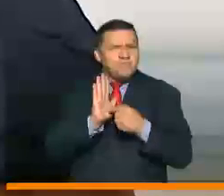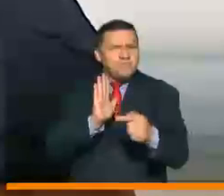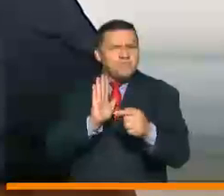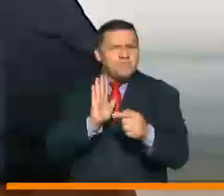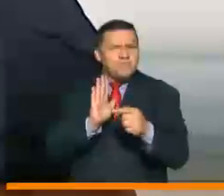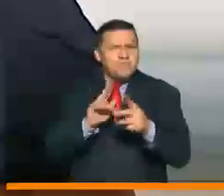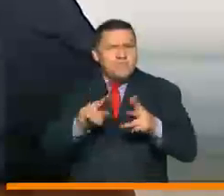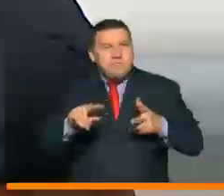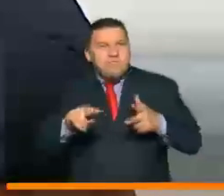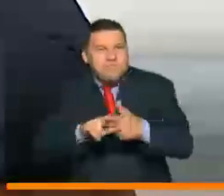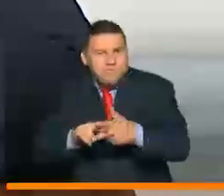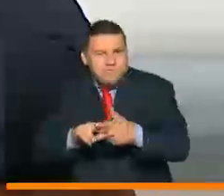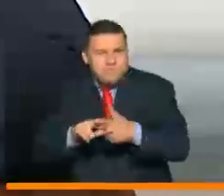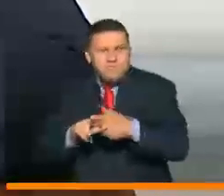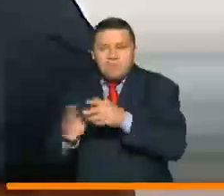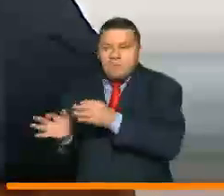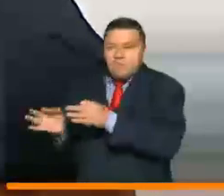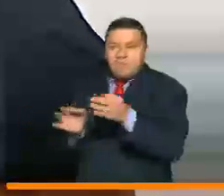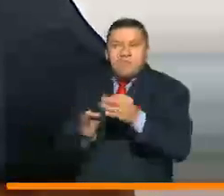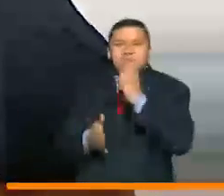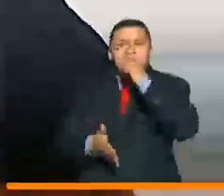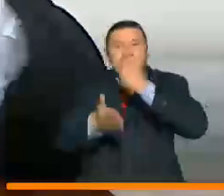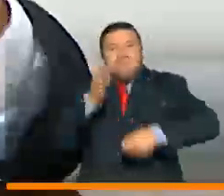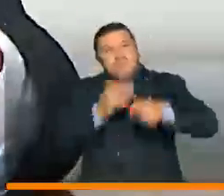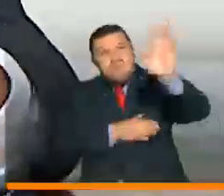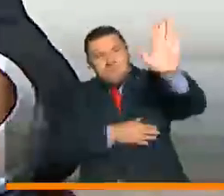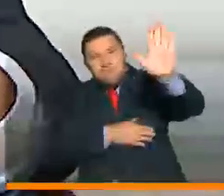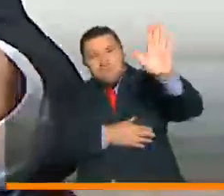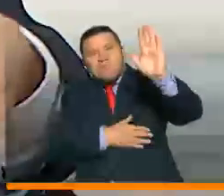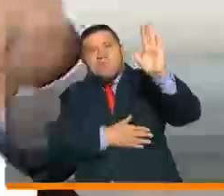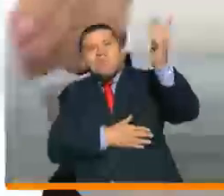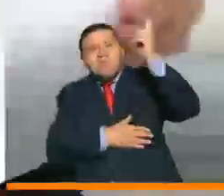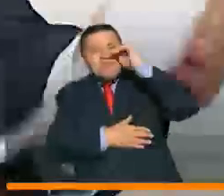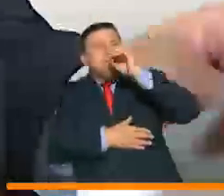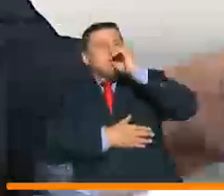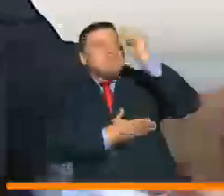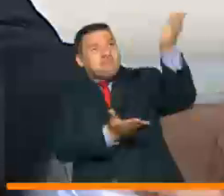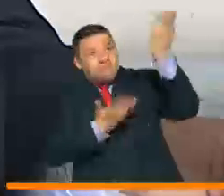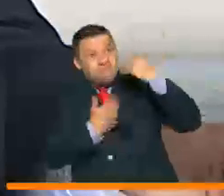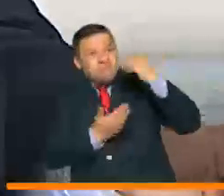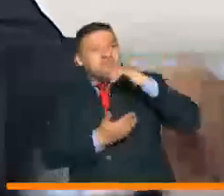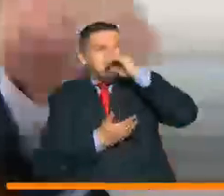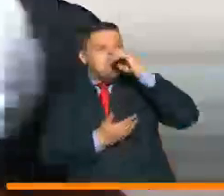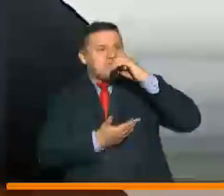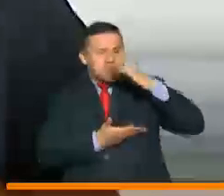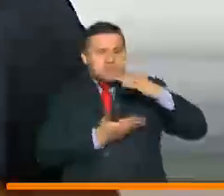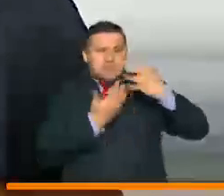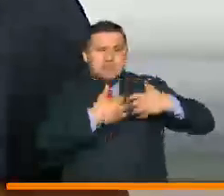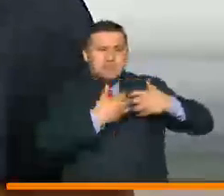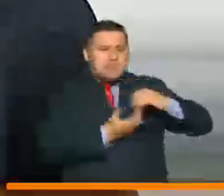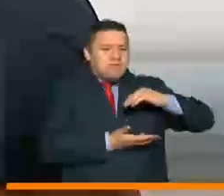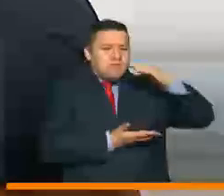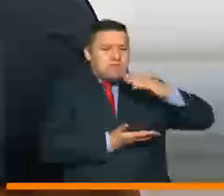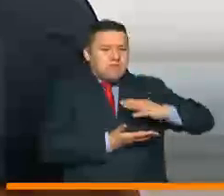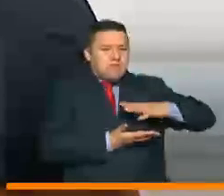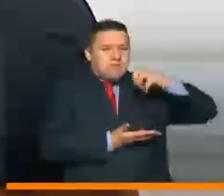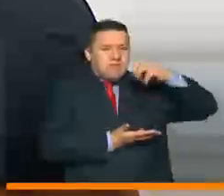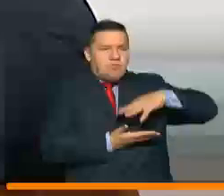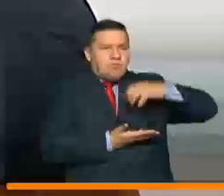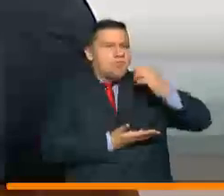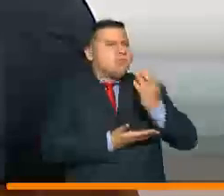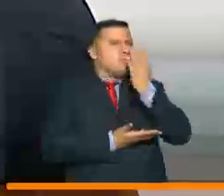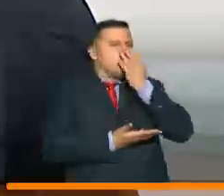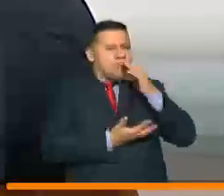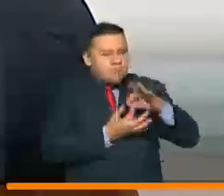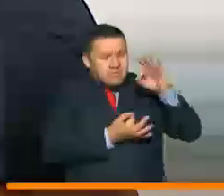donde se suspende o difiere el arancel para importaciones de oxígeno y concentradores de oxígeno. Esto nos ayudará